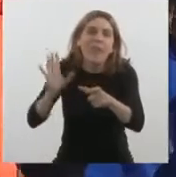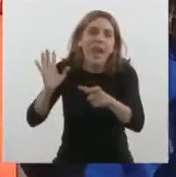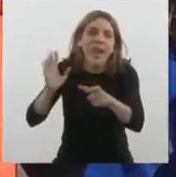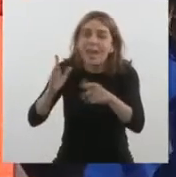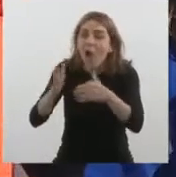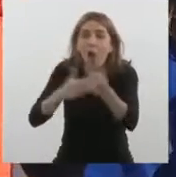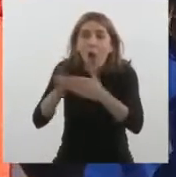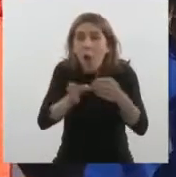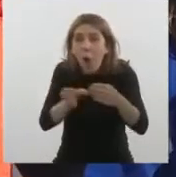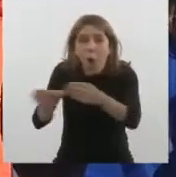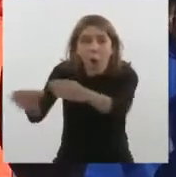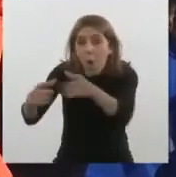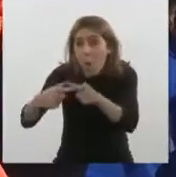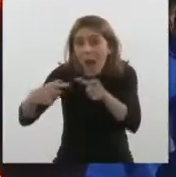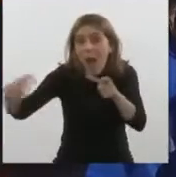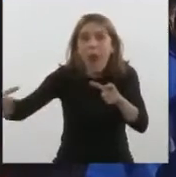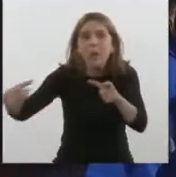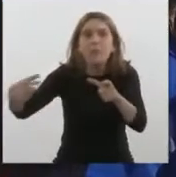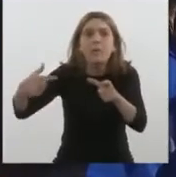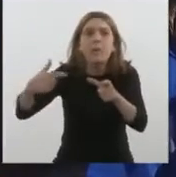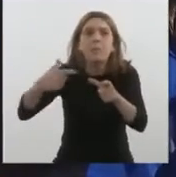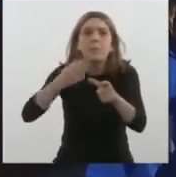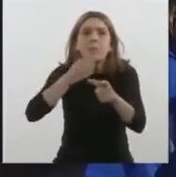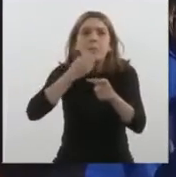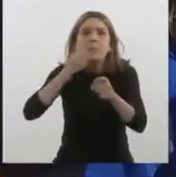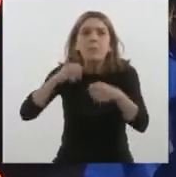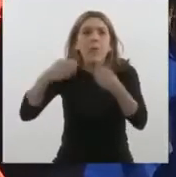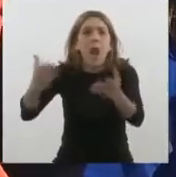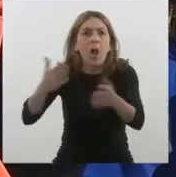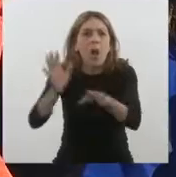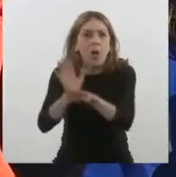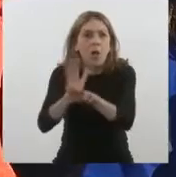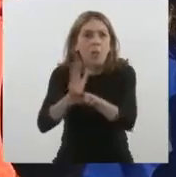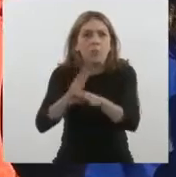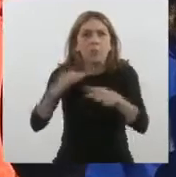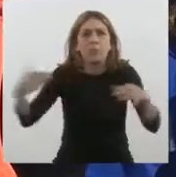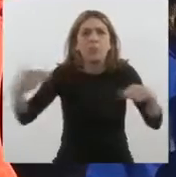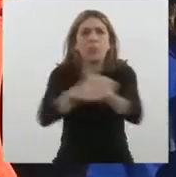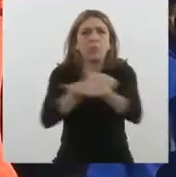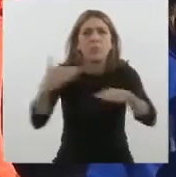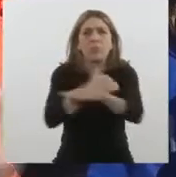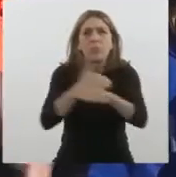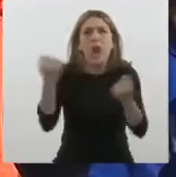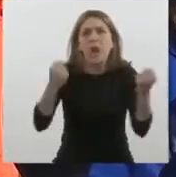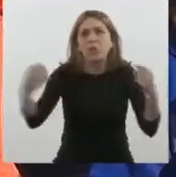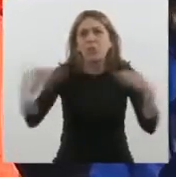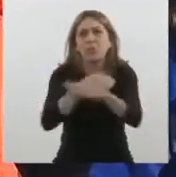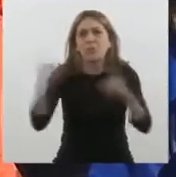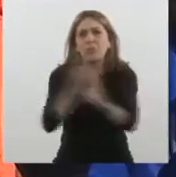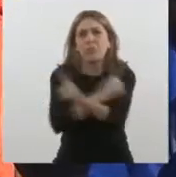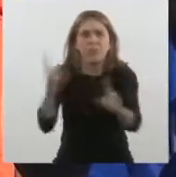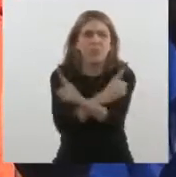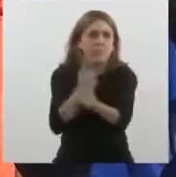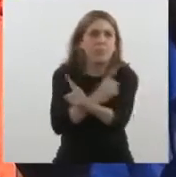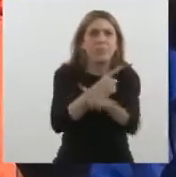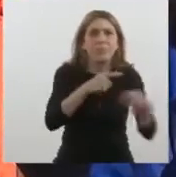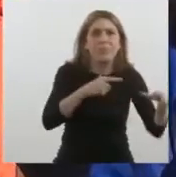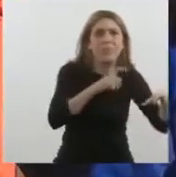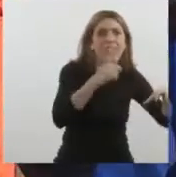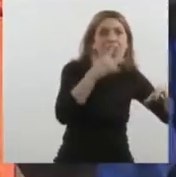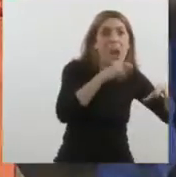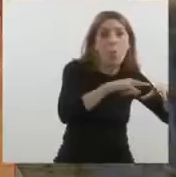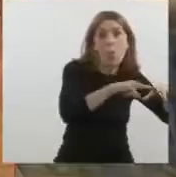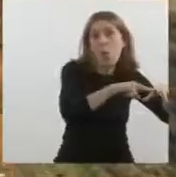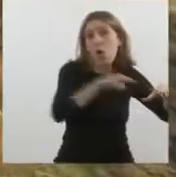mejora el tránsito entre Chacabuco y Junín y sigue la obra de